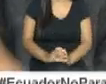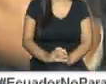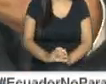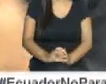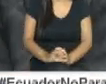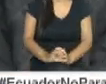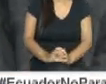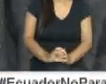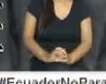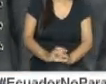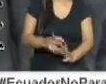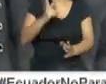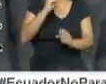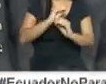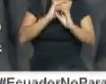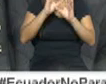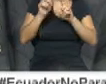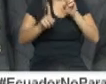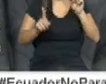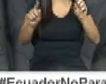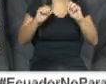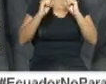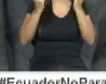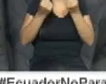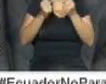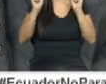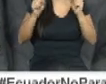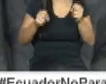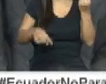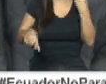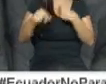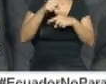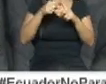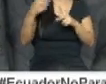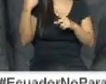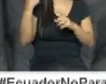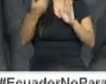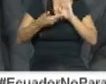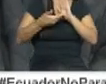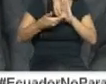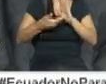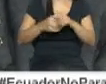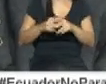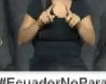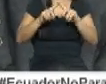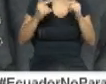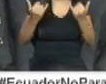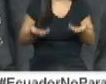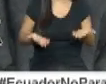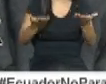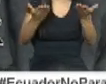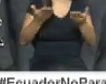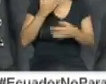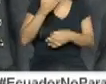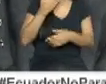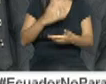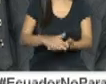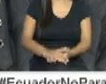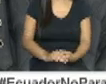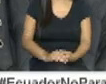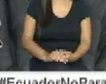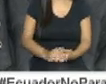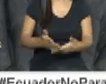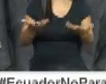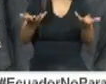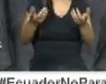no vistos, ¿no? Con ciertos grupos que puedan promover un modelo distinto al que se está promoviendo ahorita, ¿no? En todo caso, lo que